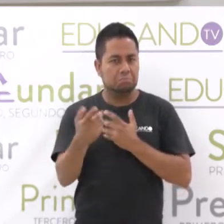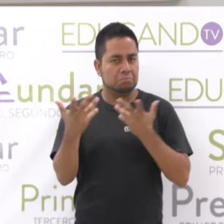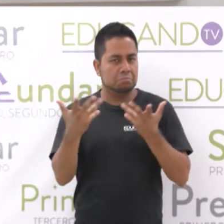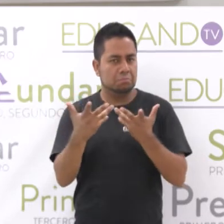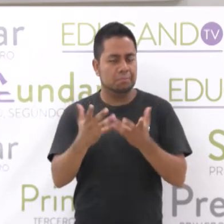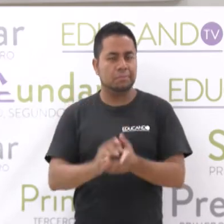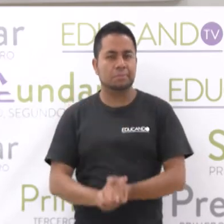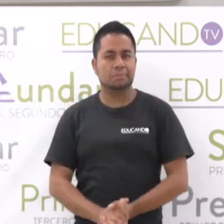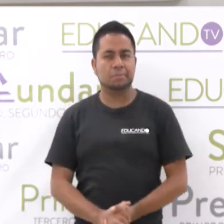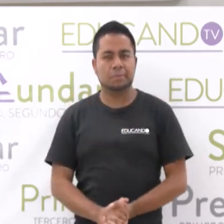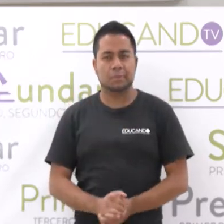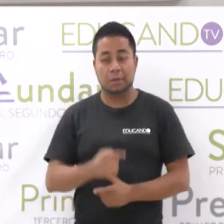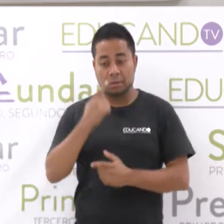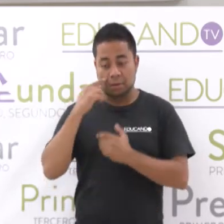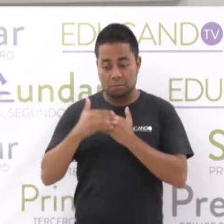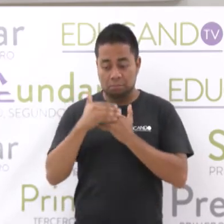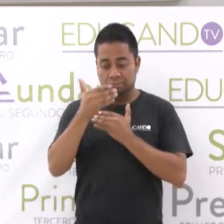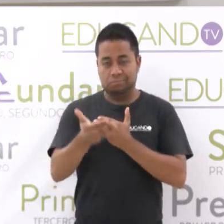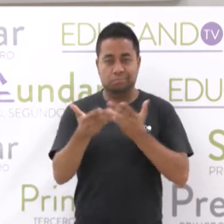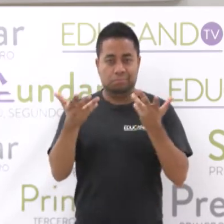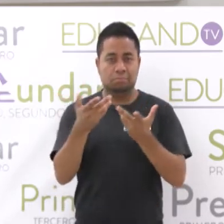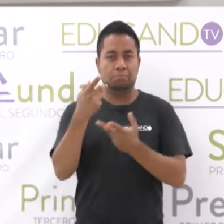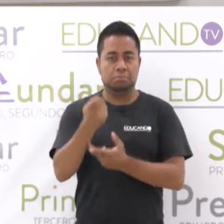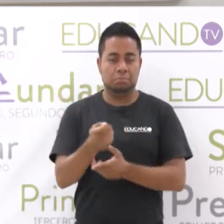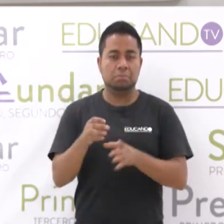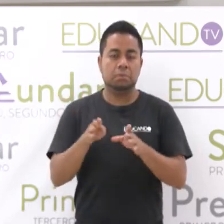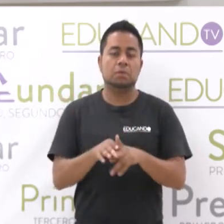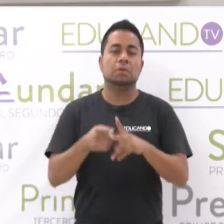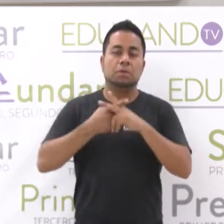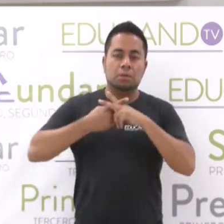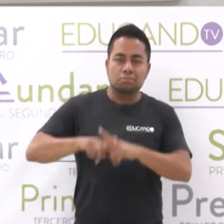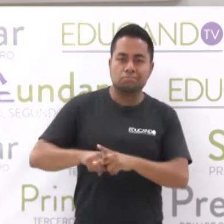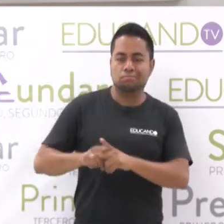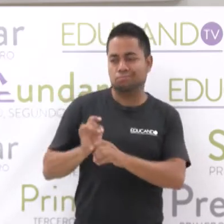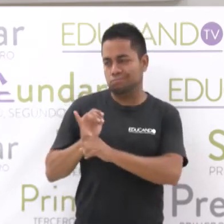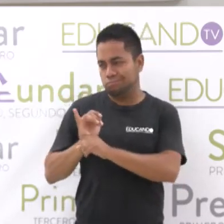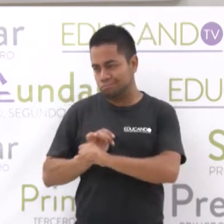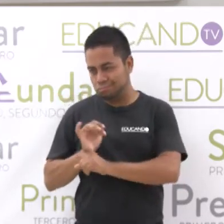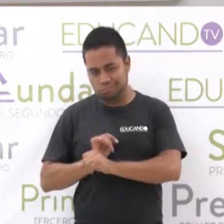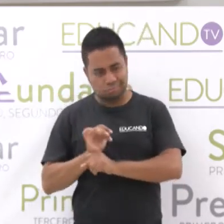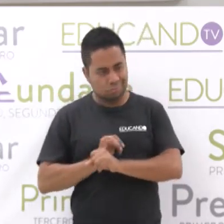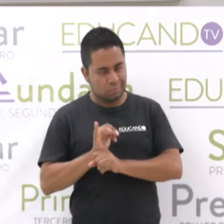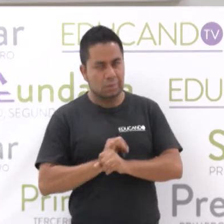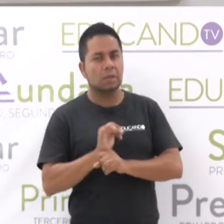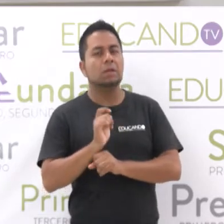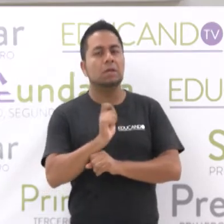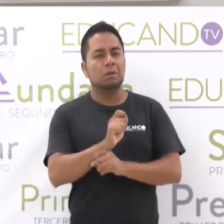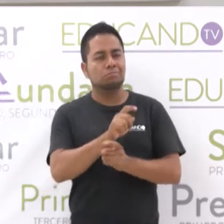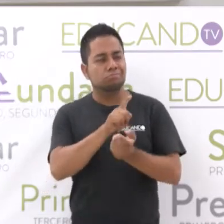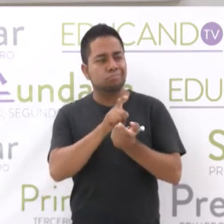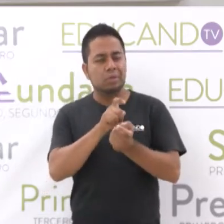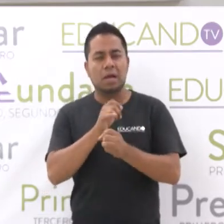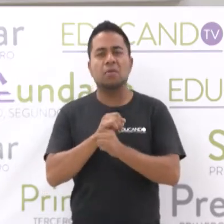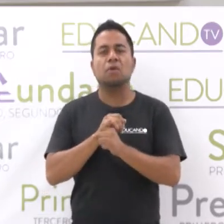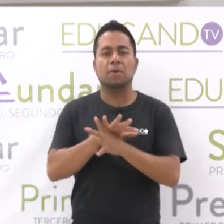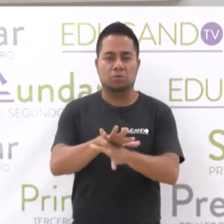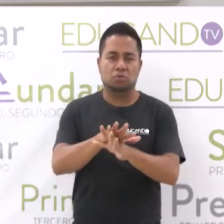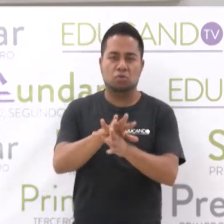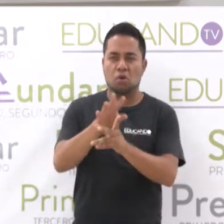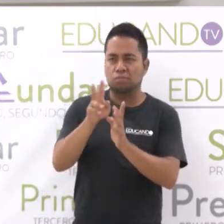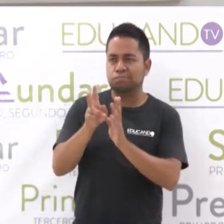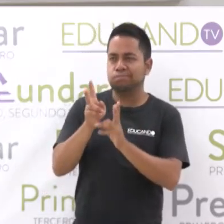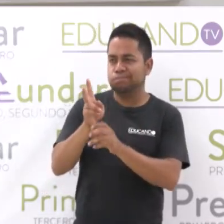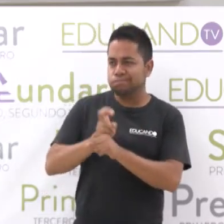siguiente? El paso siguiente sería empezar a investigar y recopilar